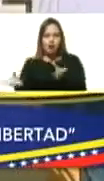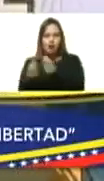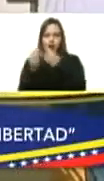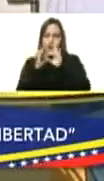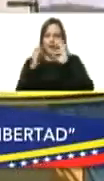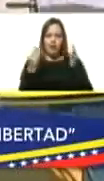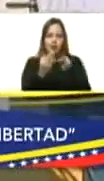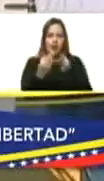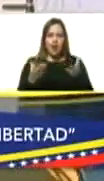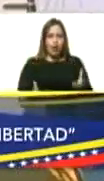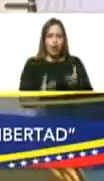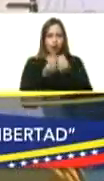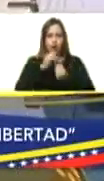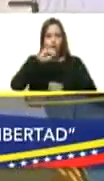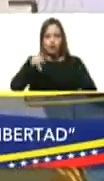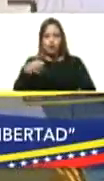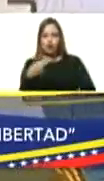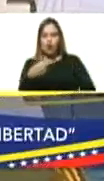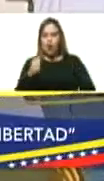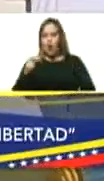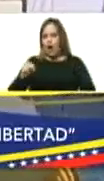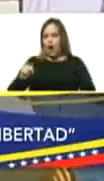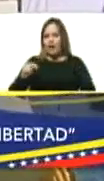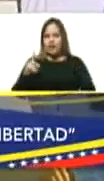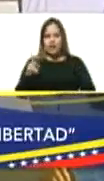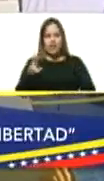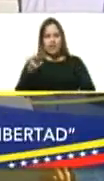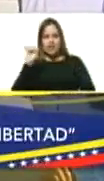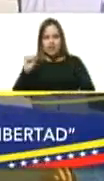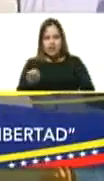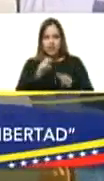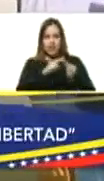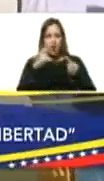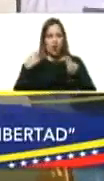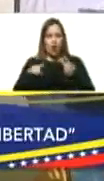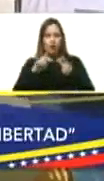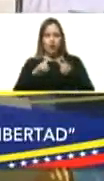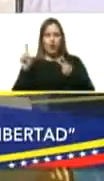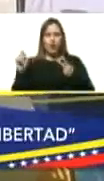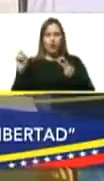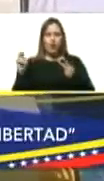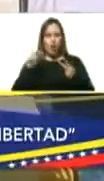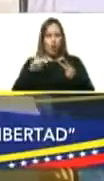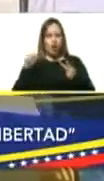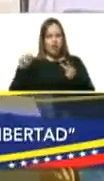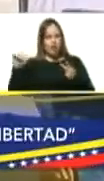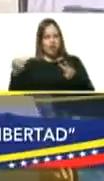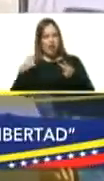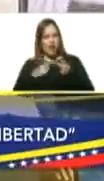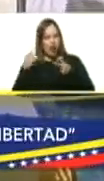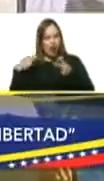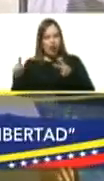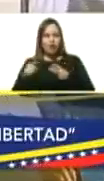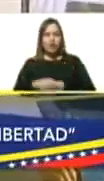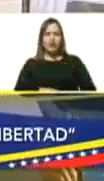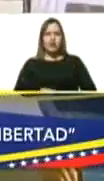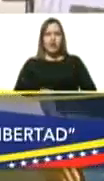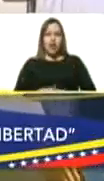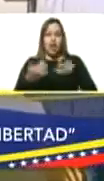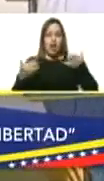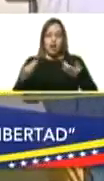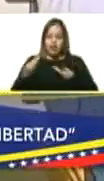familia, junto a Joandris, Tony, Alejandro y Víctor, aquí estamos y le vamos a hacer entrega a